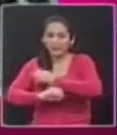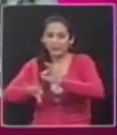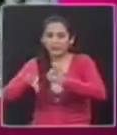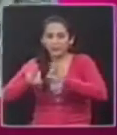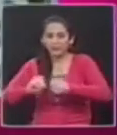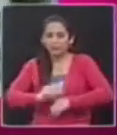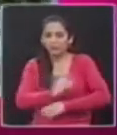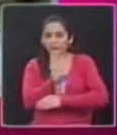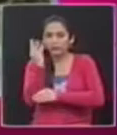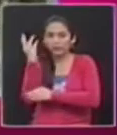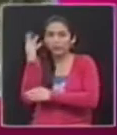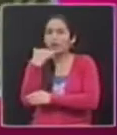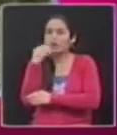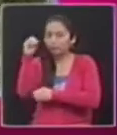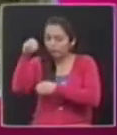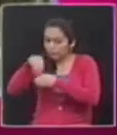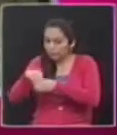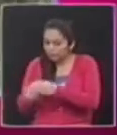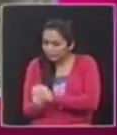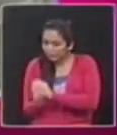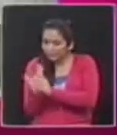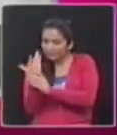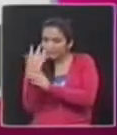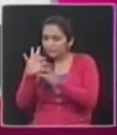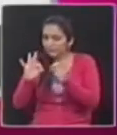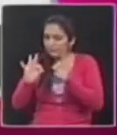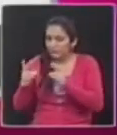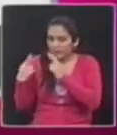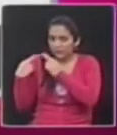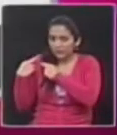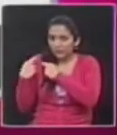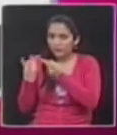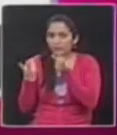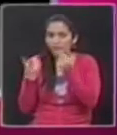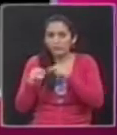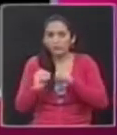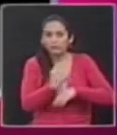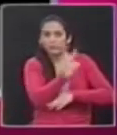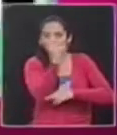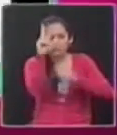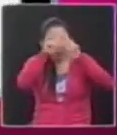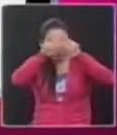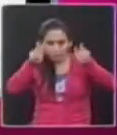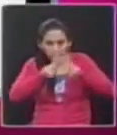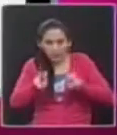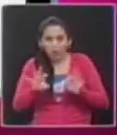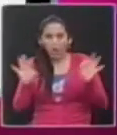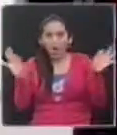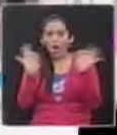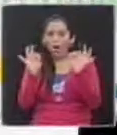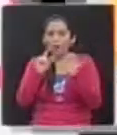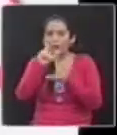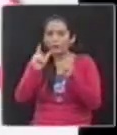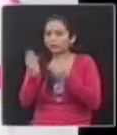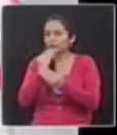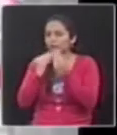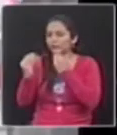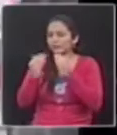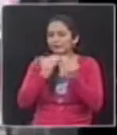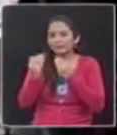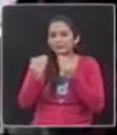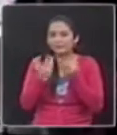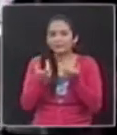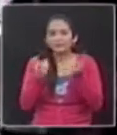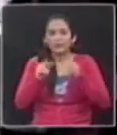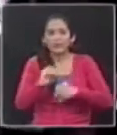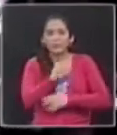forestales responsables, tiene que ver con investigación forestal, comunicación forestal, uso innovador de